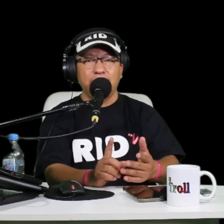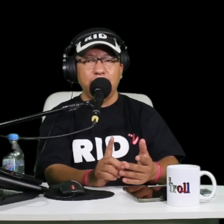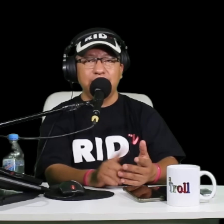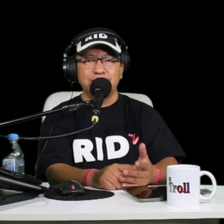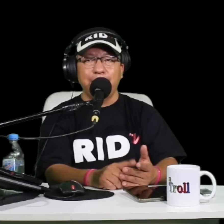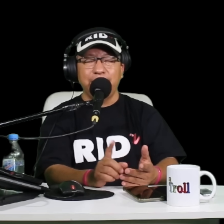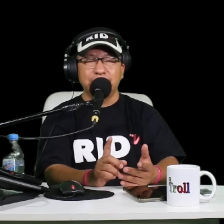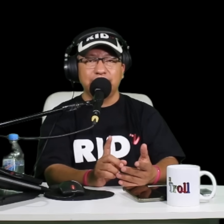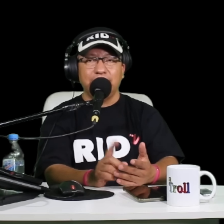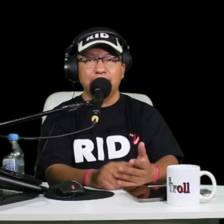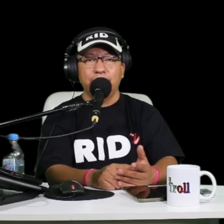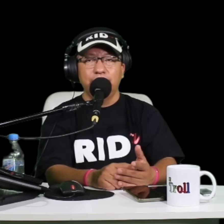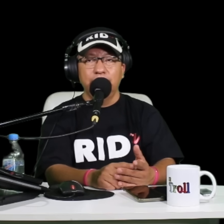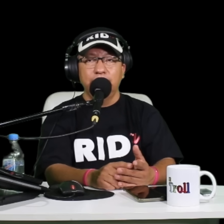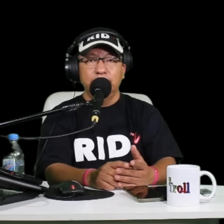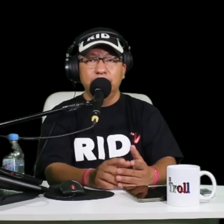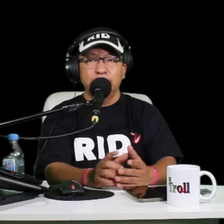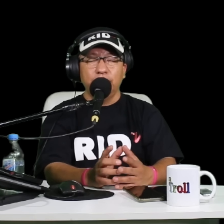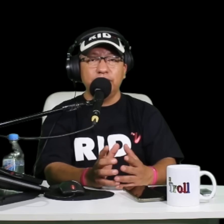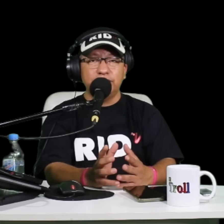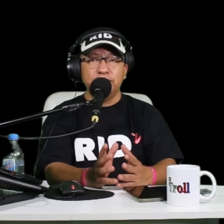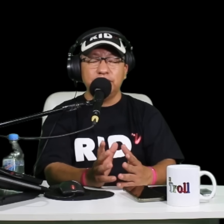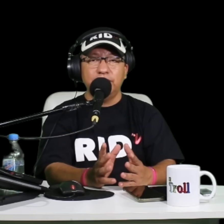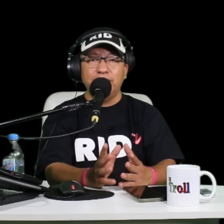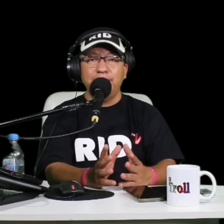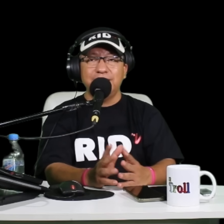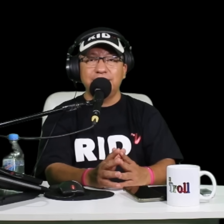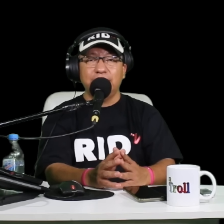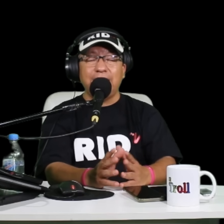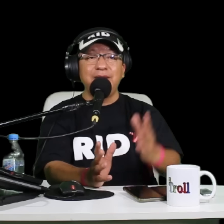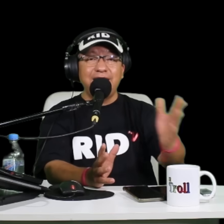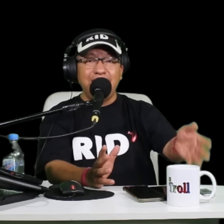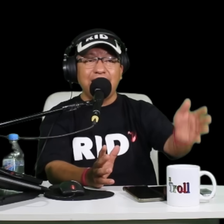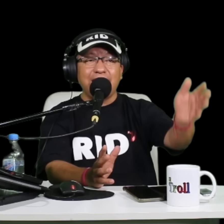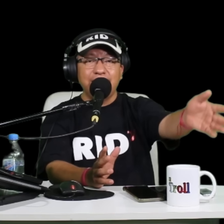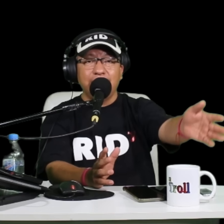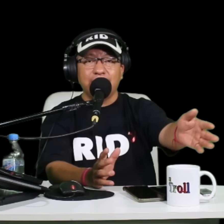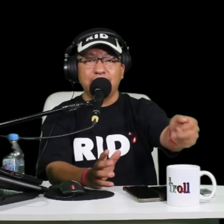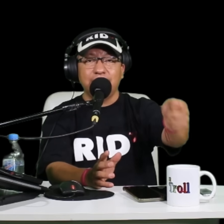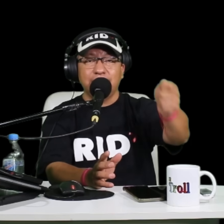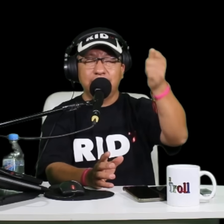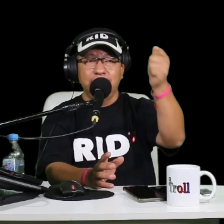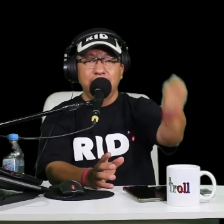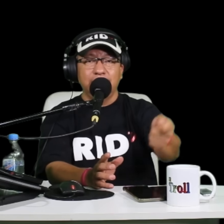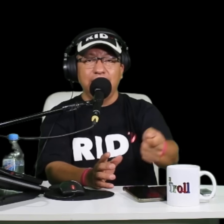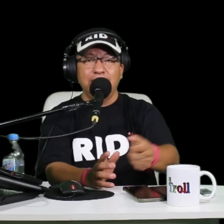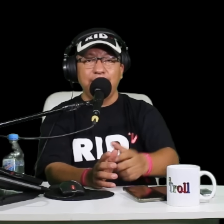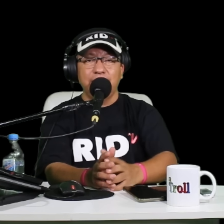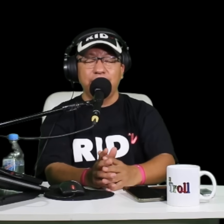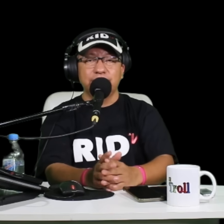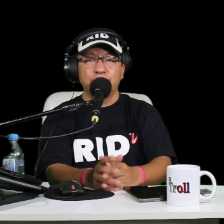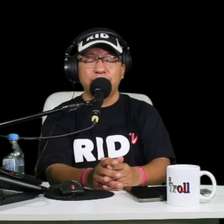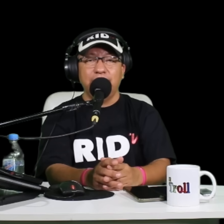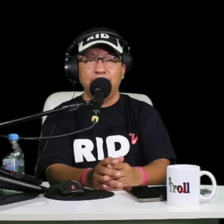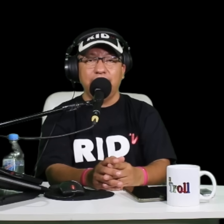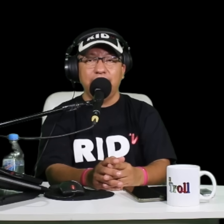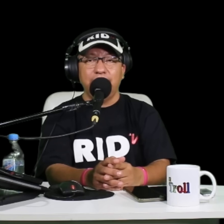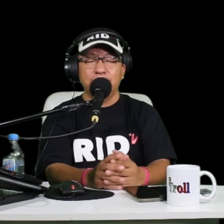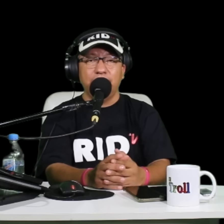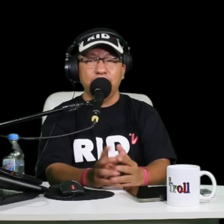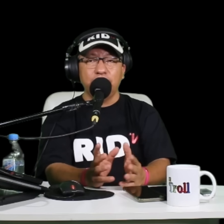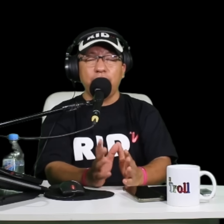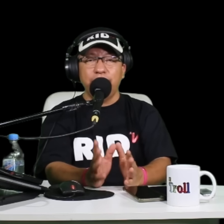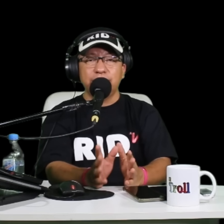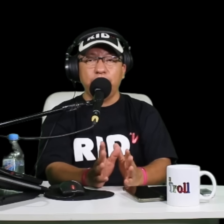espectaculares campañas en radio todos esos son temas de caminar en la calle y agarrarle la mano y escuchar al al